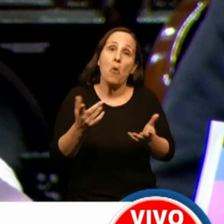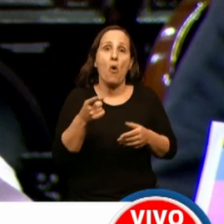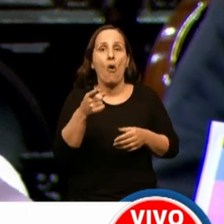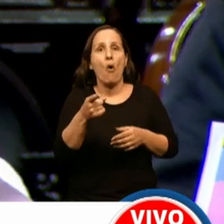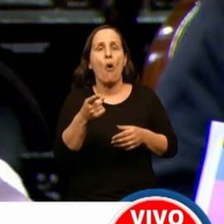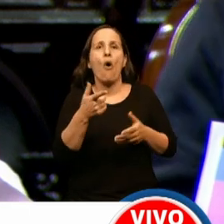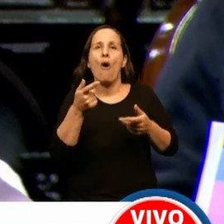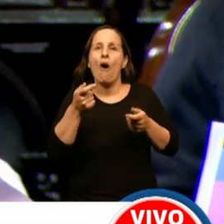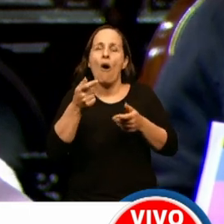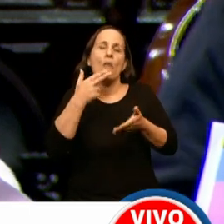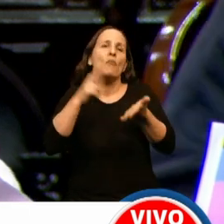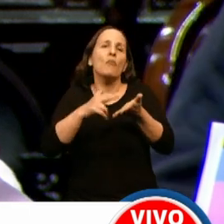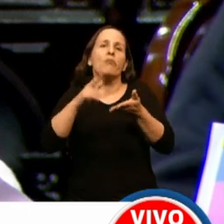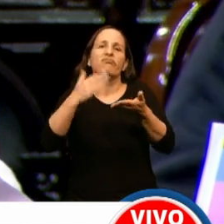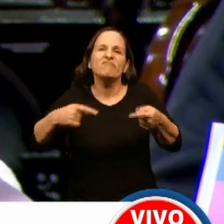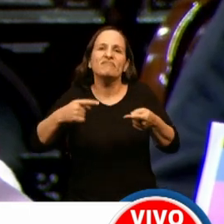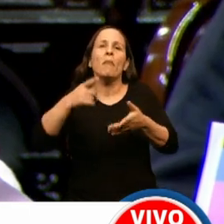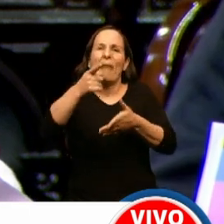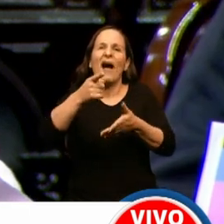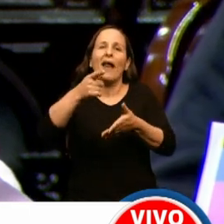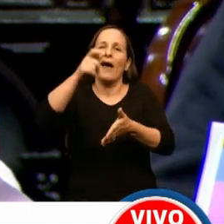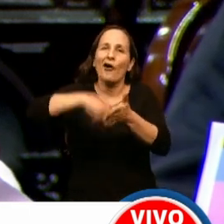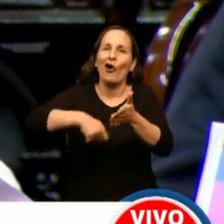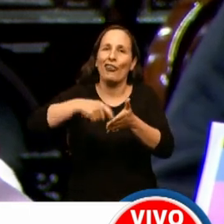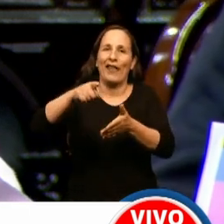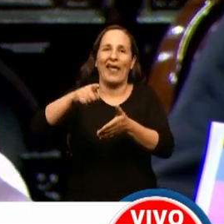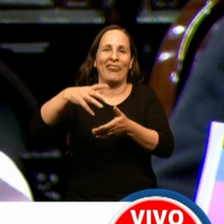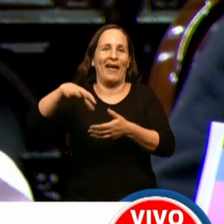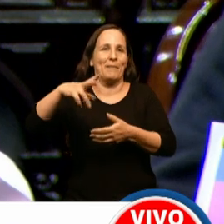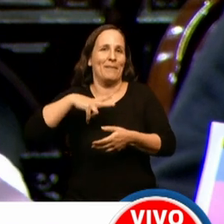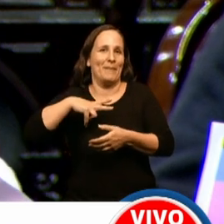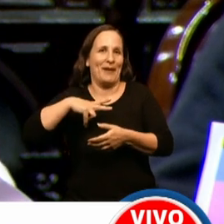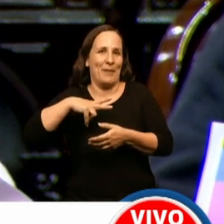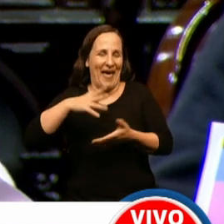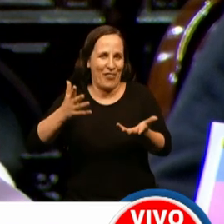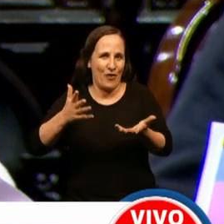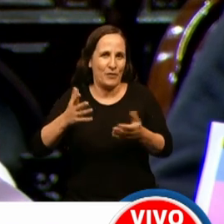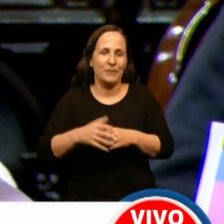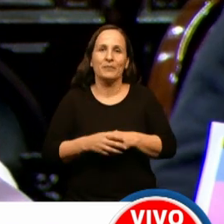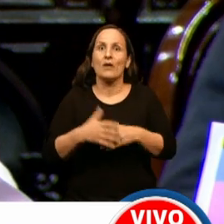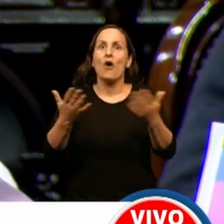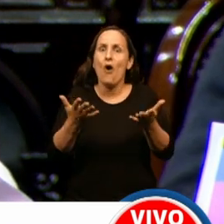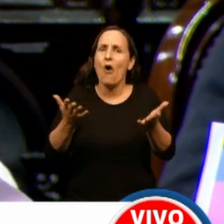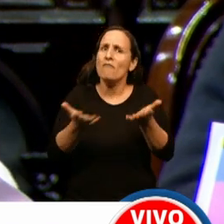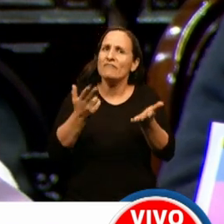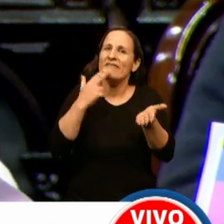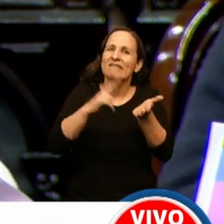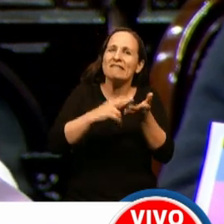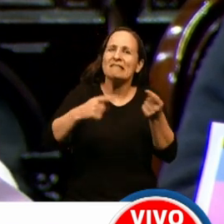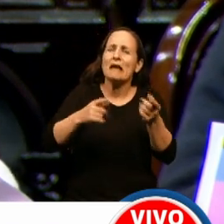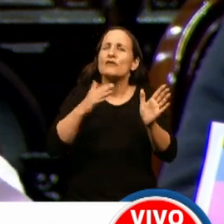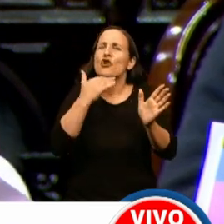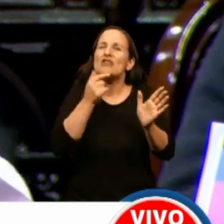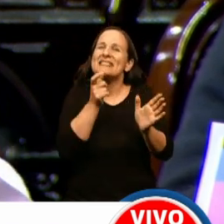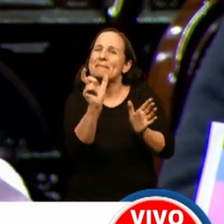genera incentivos fiscales para la contratación en el sector privado hoy sentimos fiscales en realidad no sé si está del